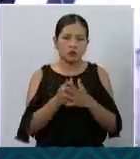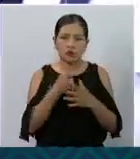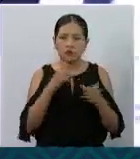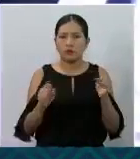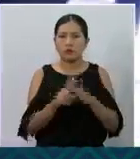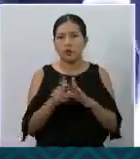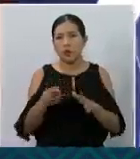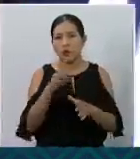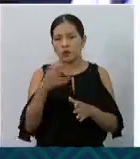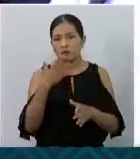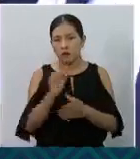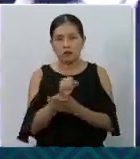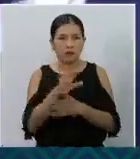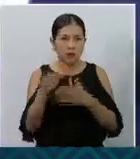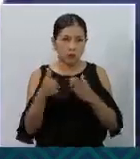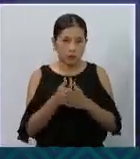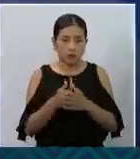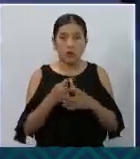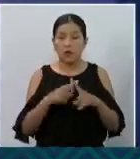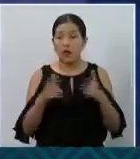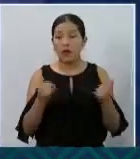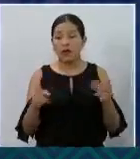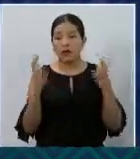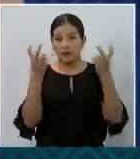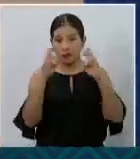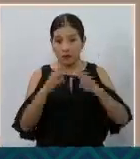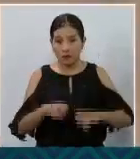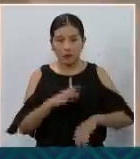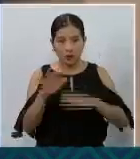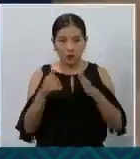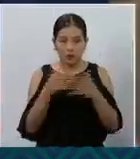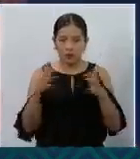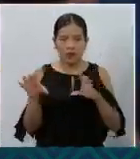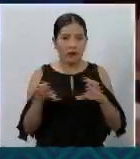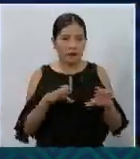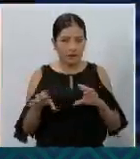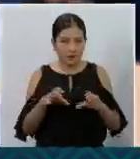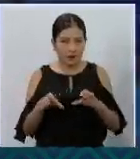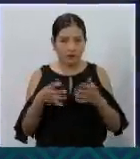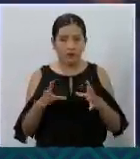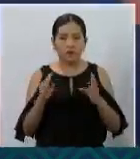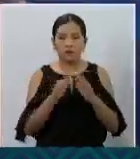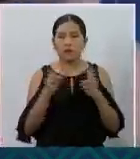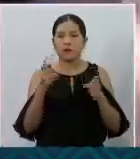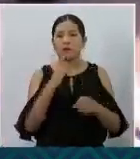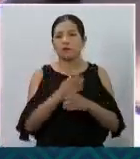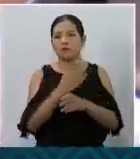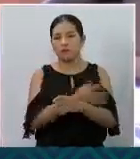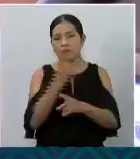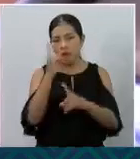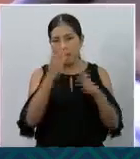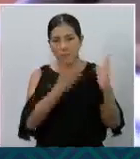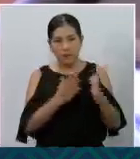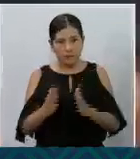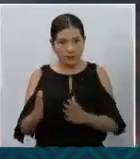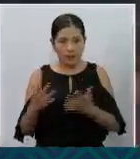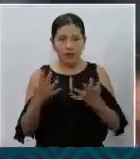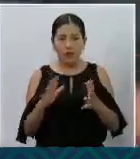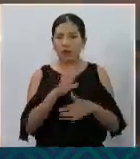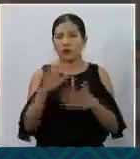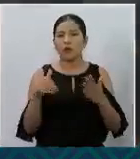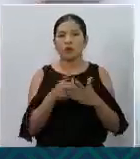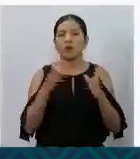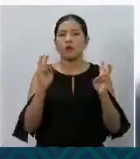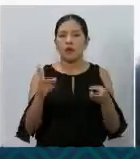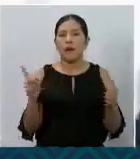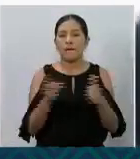uso indebido de influencias. De las investigaciones que se han realizado en la etapa ya preparatoria, porque como había manifestado